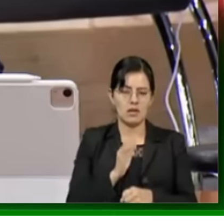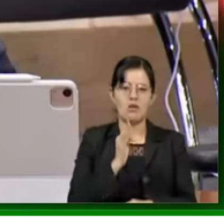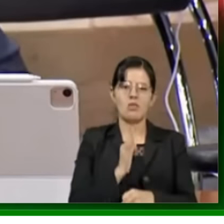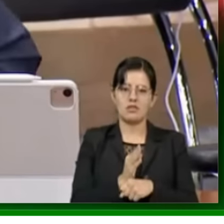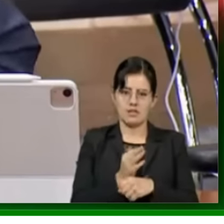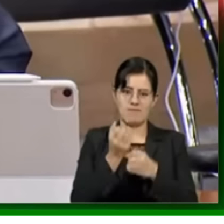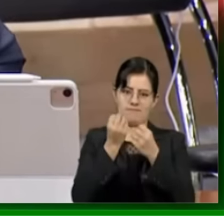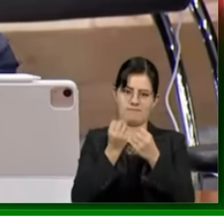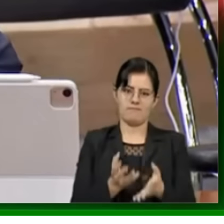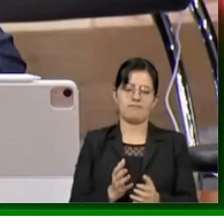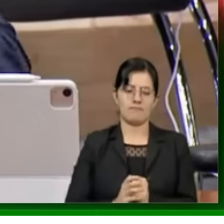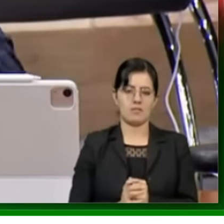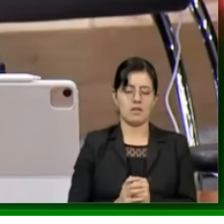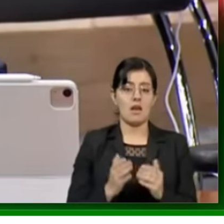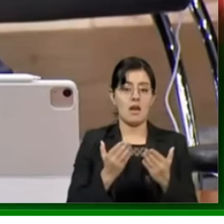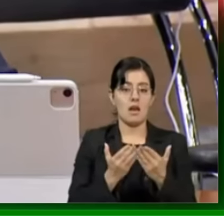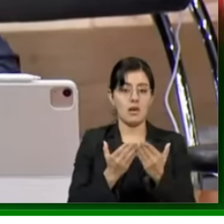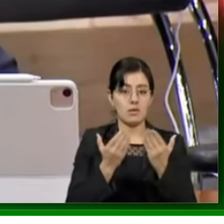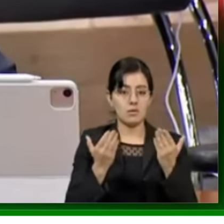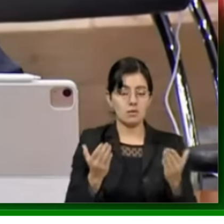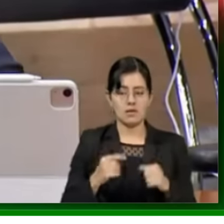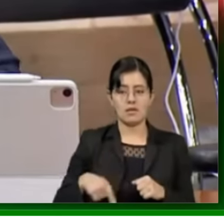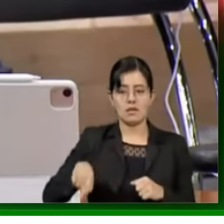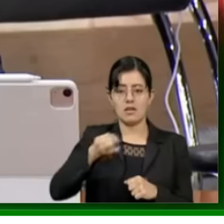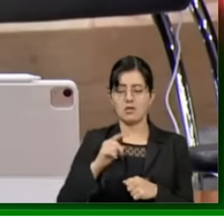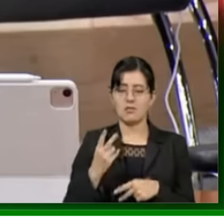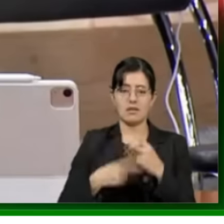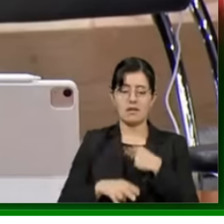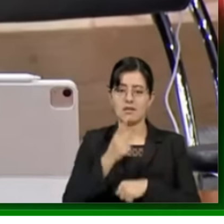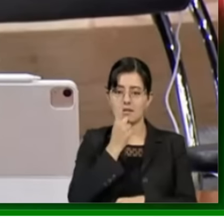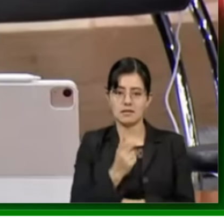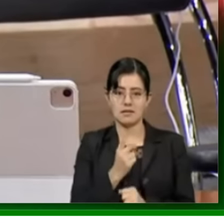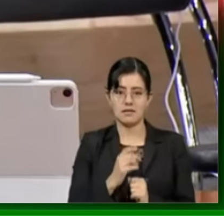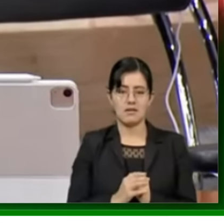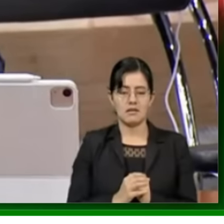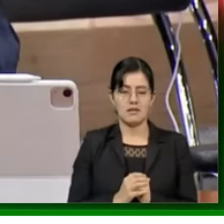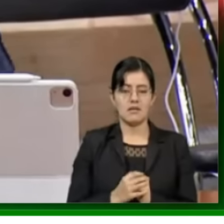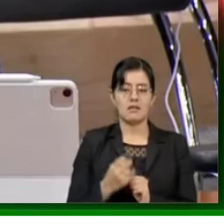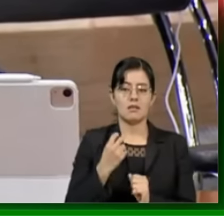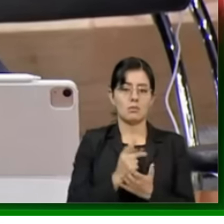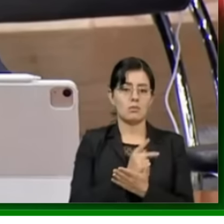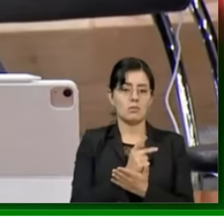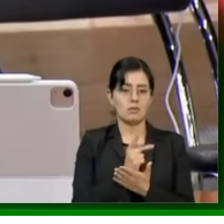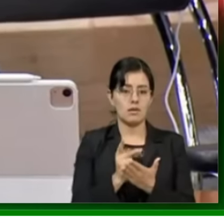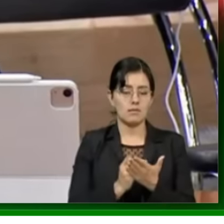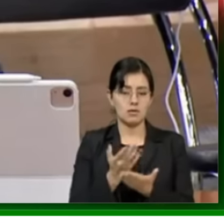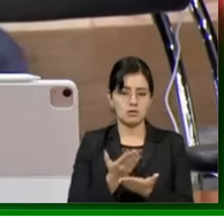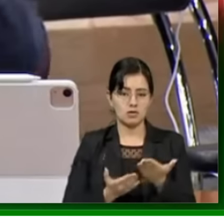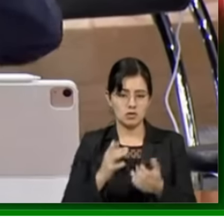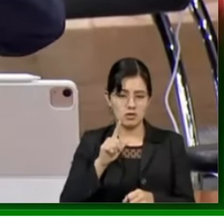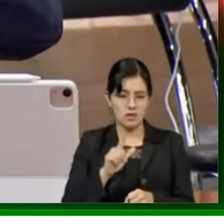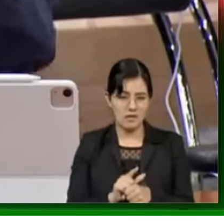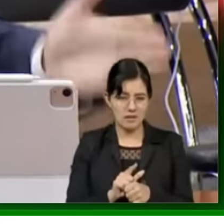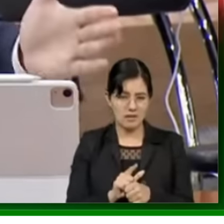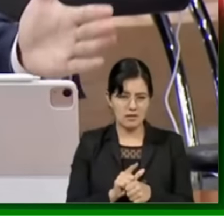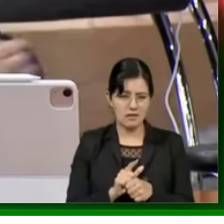recibiendo y ahora pretenden venir a decirles que esos programas sociales se